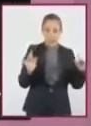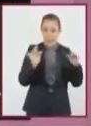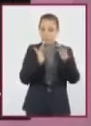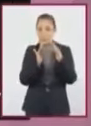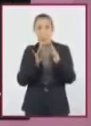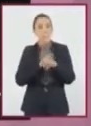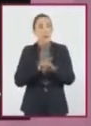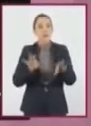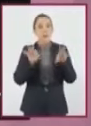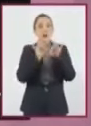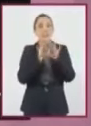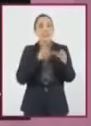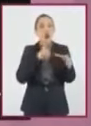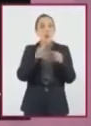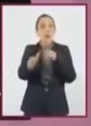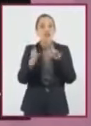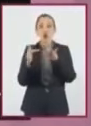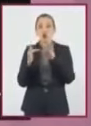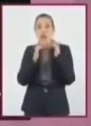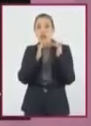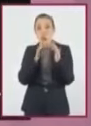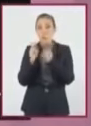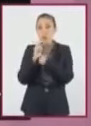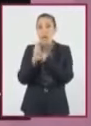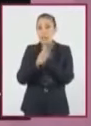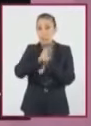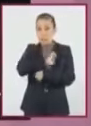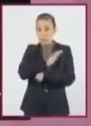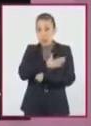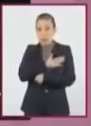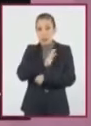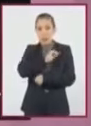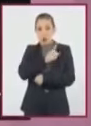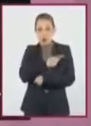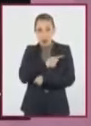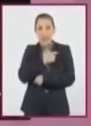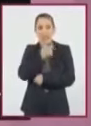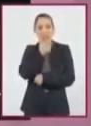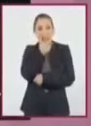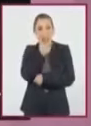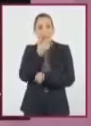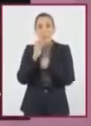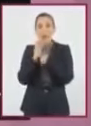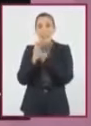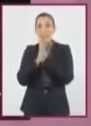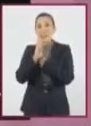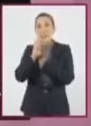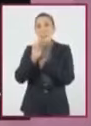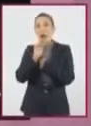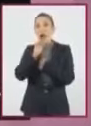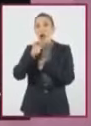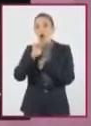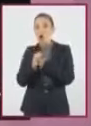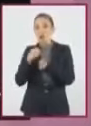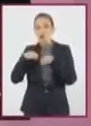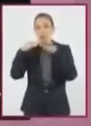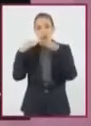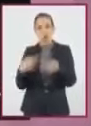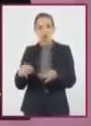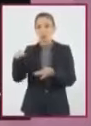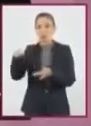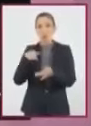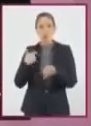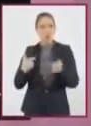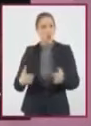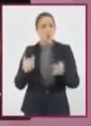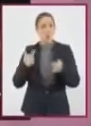principal actividad fue el comercio, y naciones como España, Portugal, Inglaterra y los Países Bajos se consolidaron como las